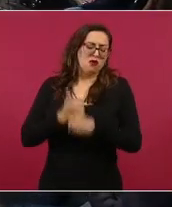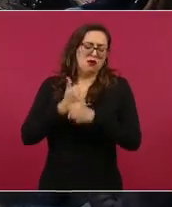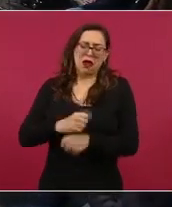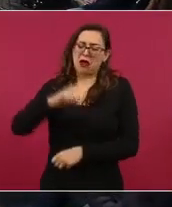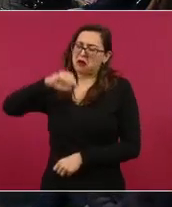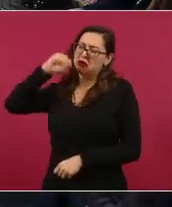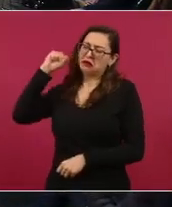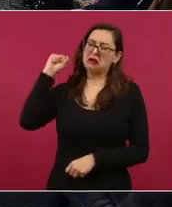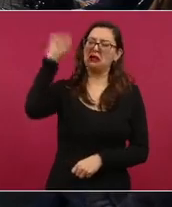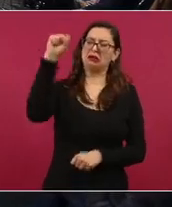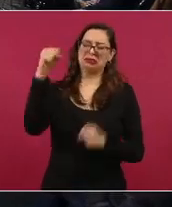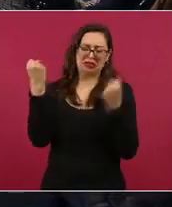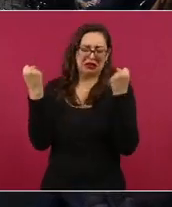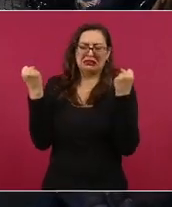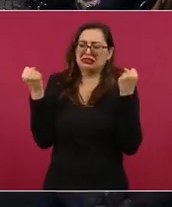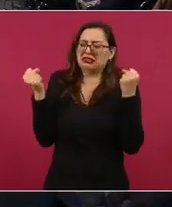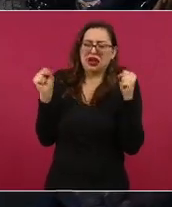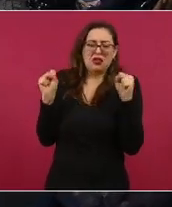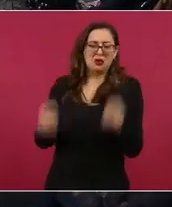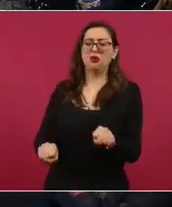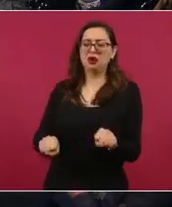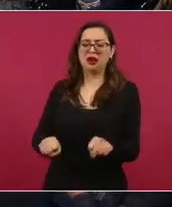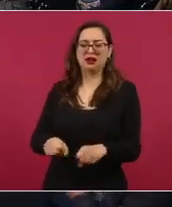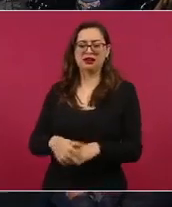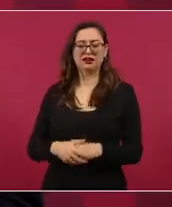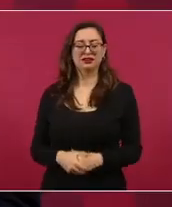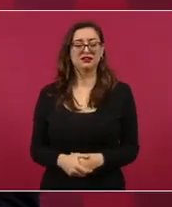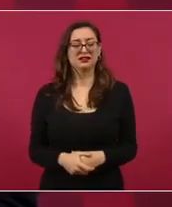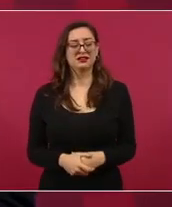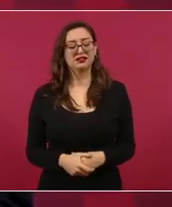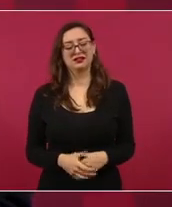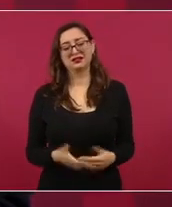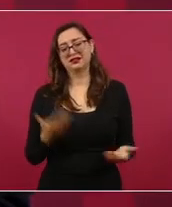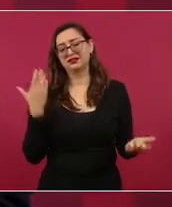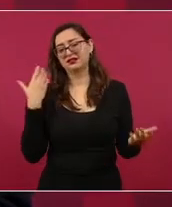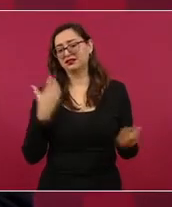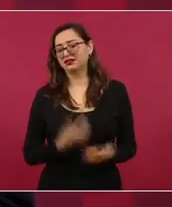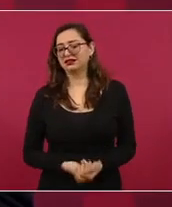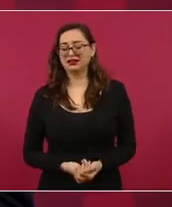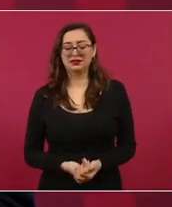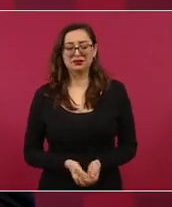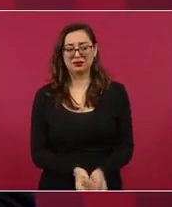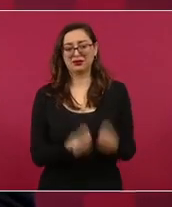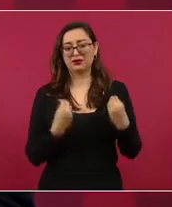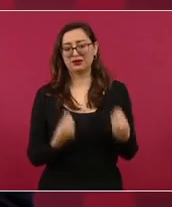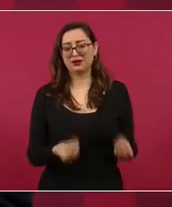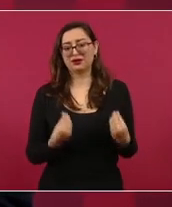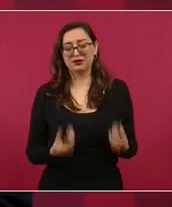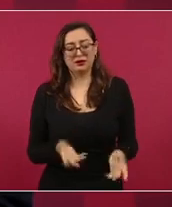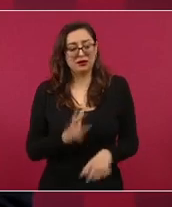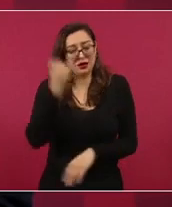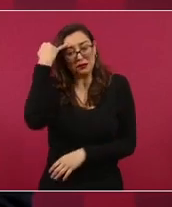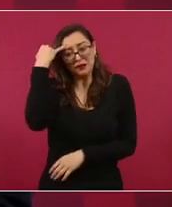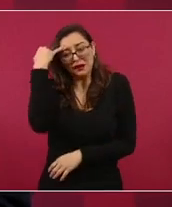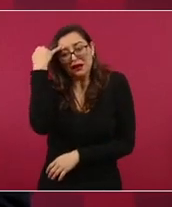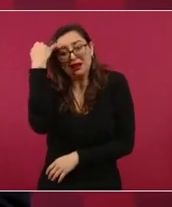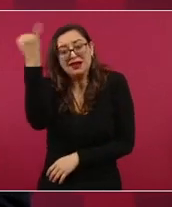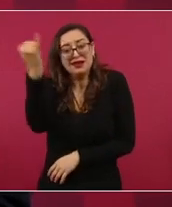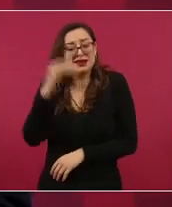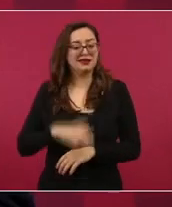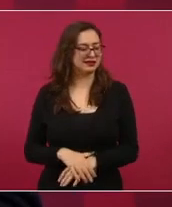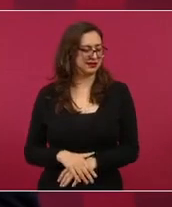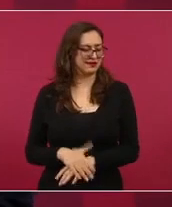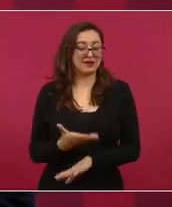en los tiempos de antes, si le iban a rechazar una iniciativa de